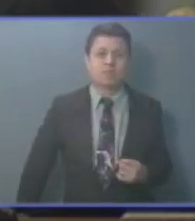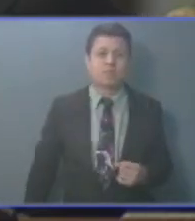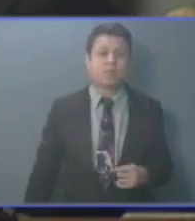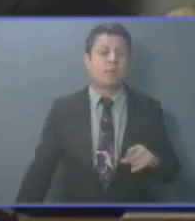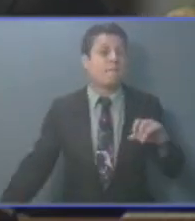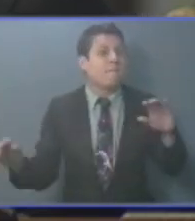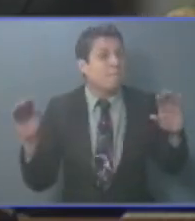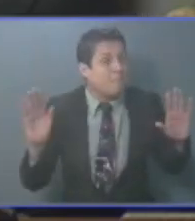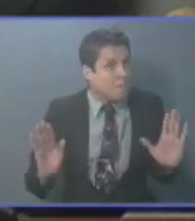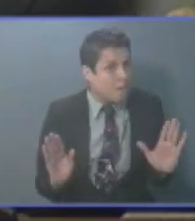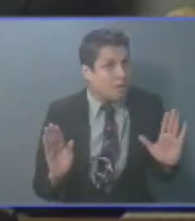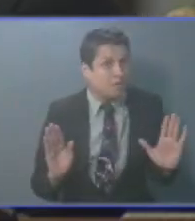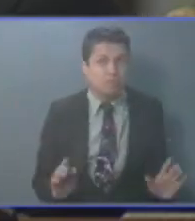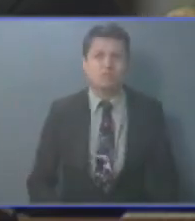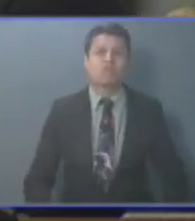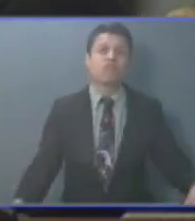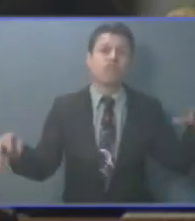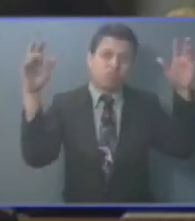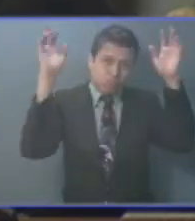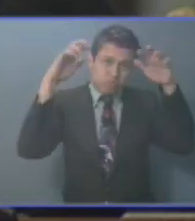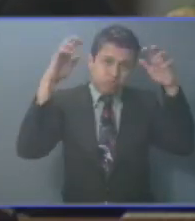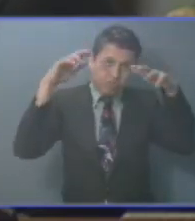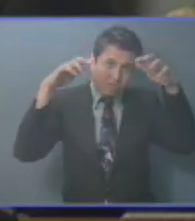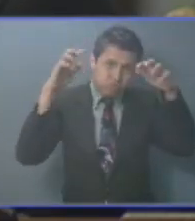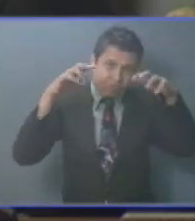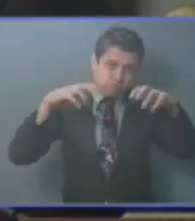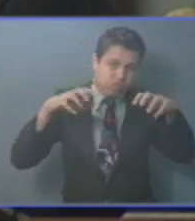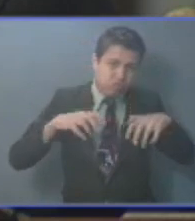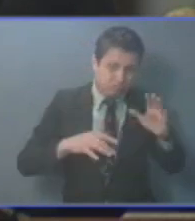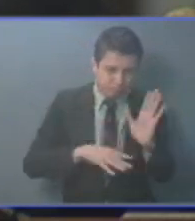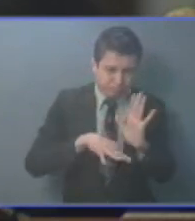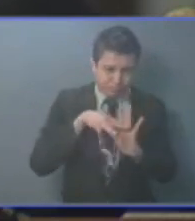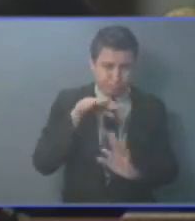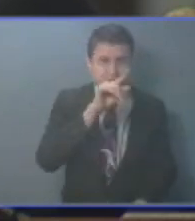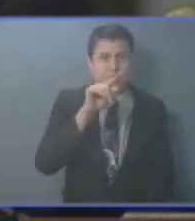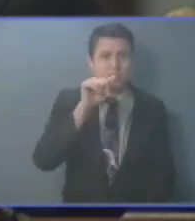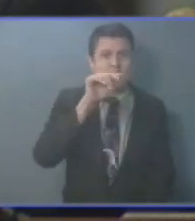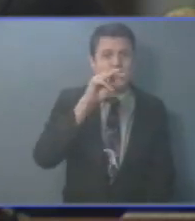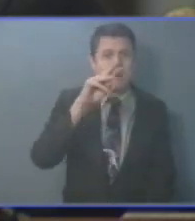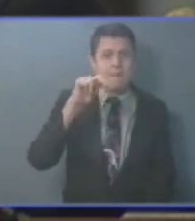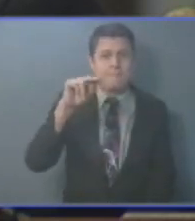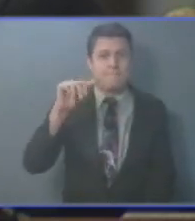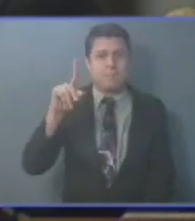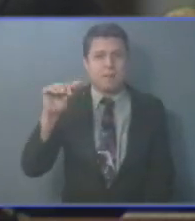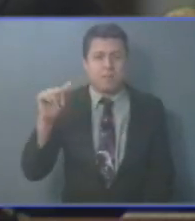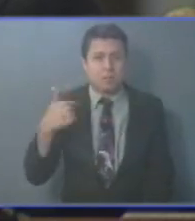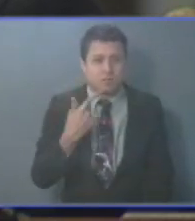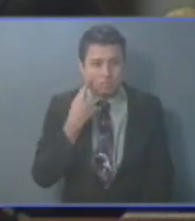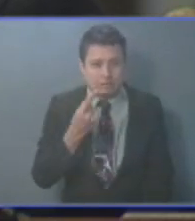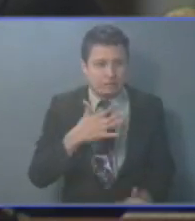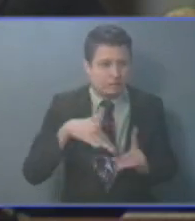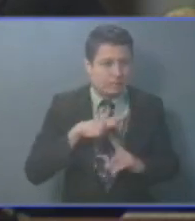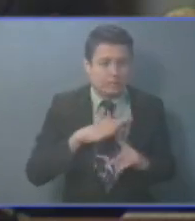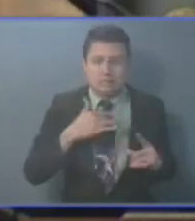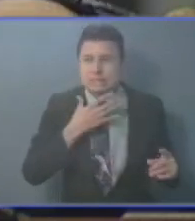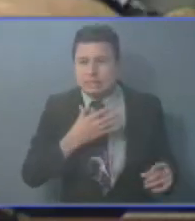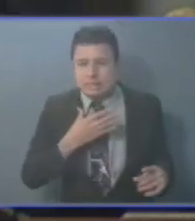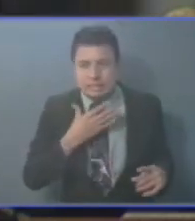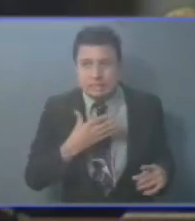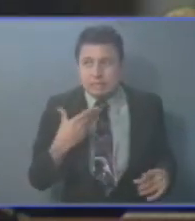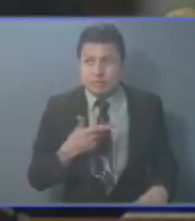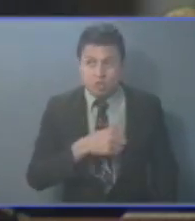Pero se vino la famosa tormenta Amanda y nos vimos obligados, incluso